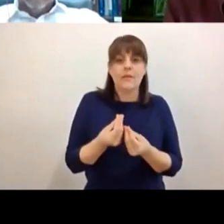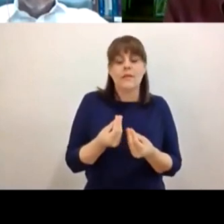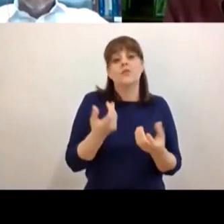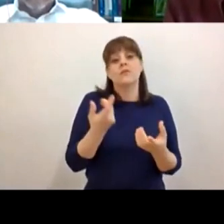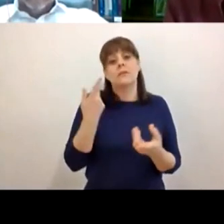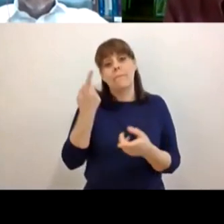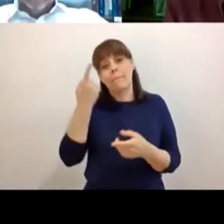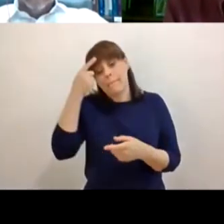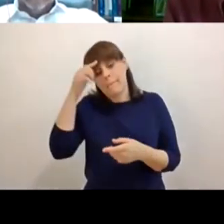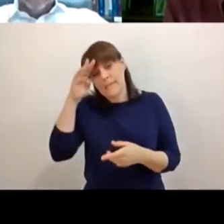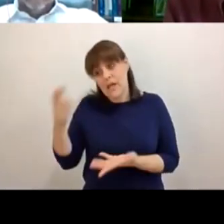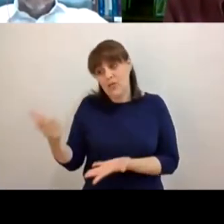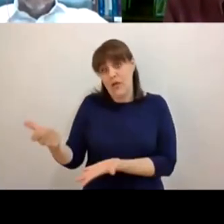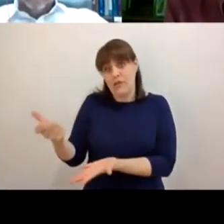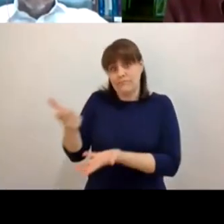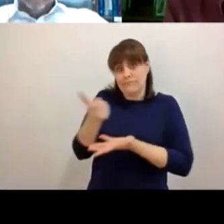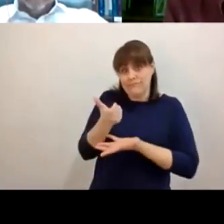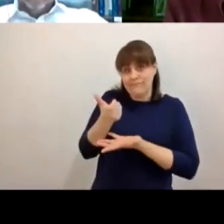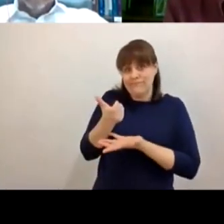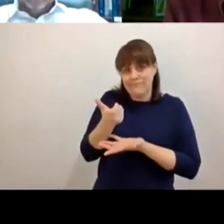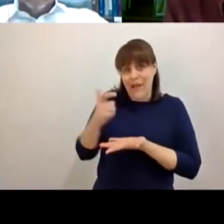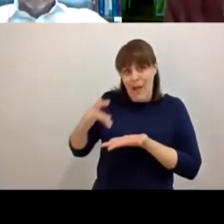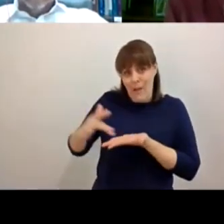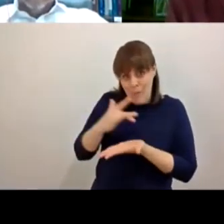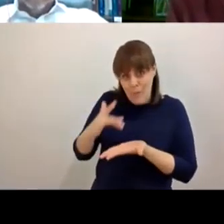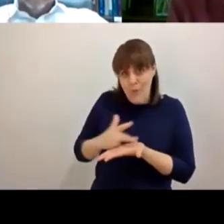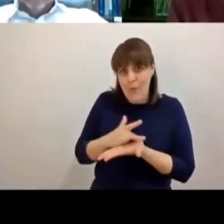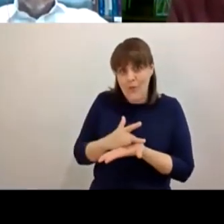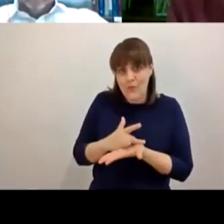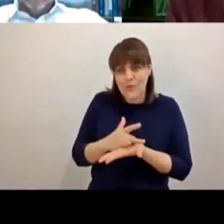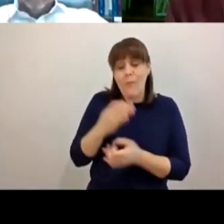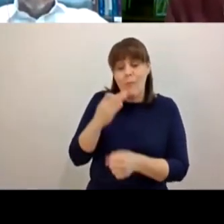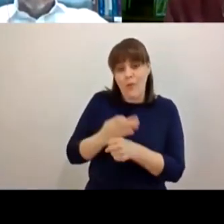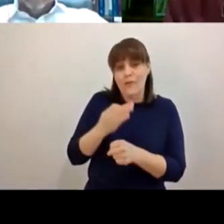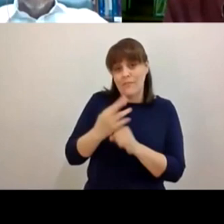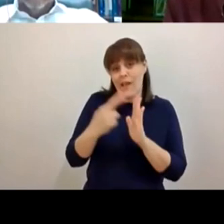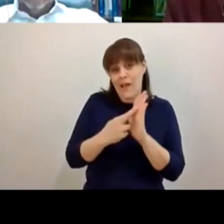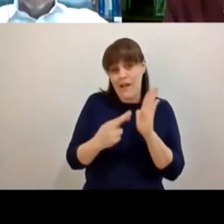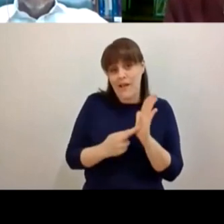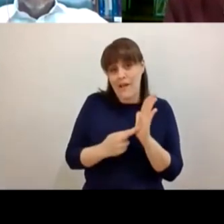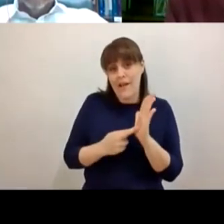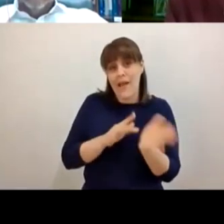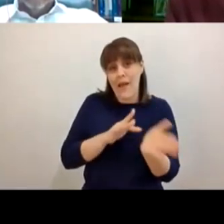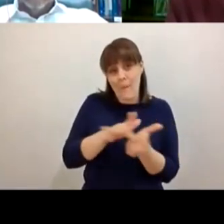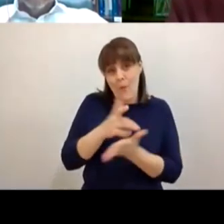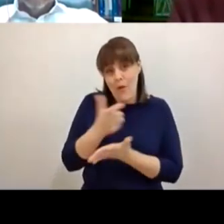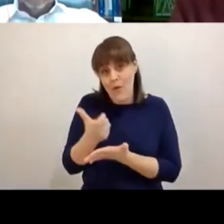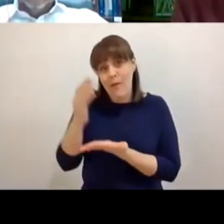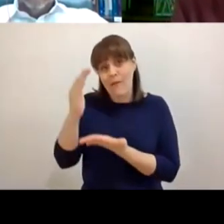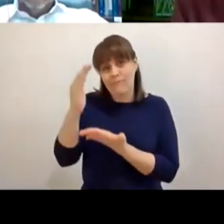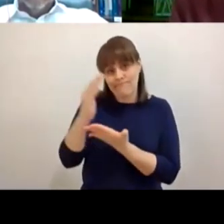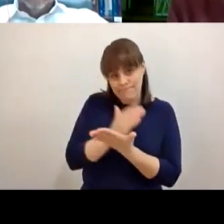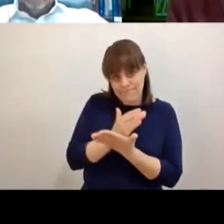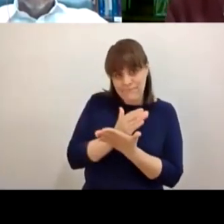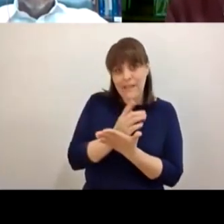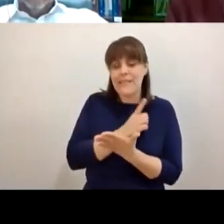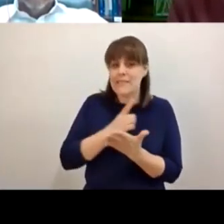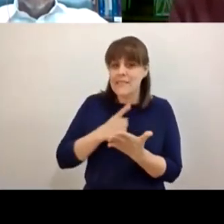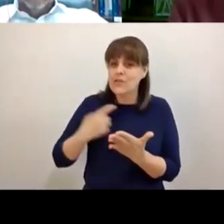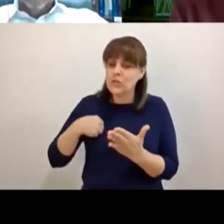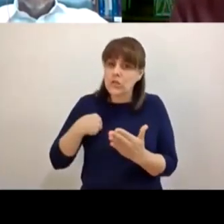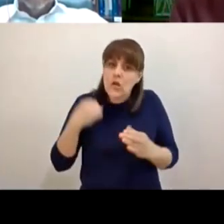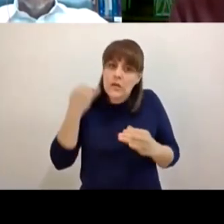porque bajo las reglas de la austeridad republicana estamos obligados a maximizar el cómo utilizamos